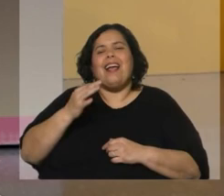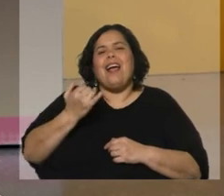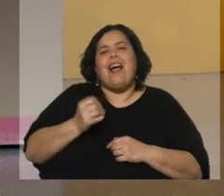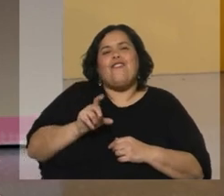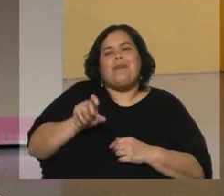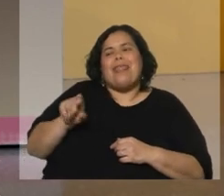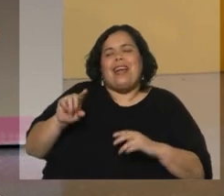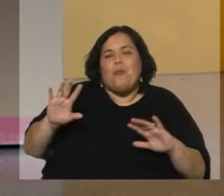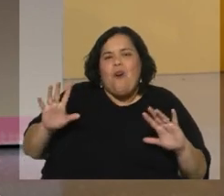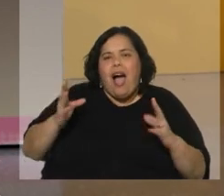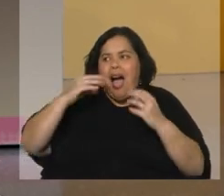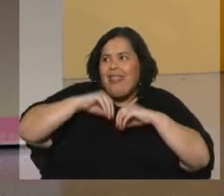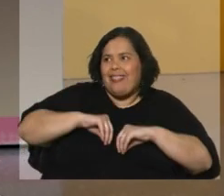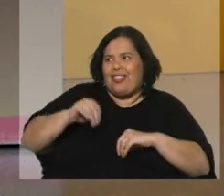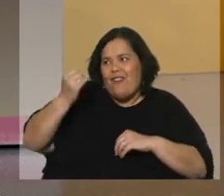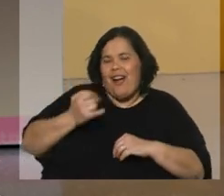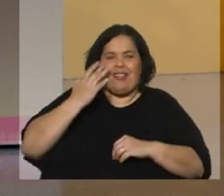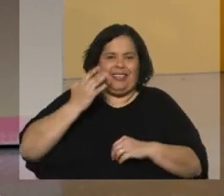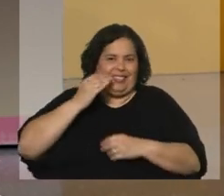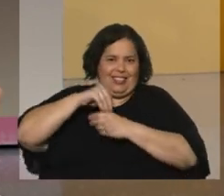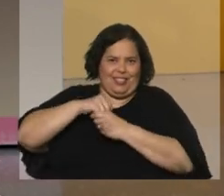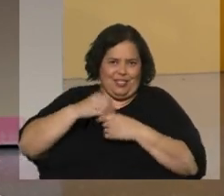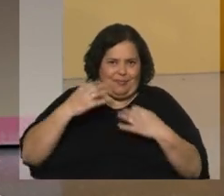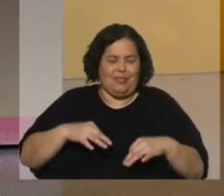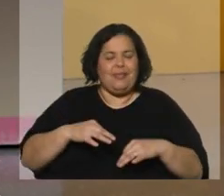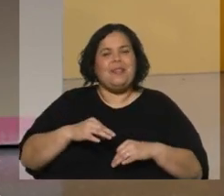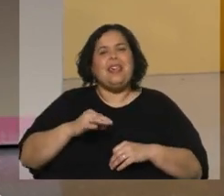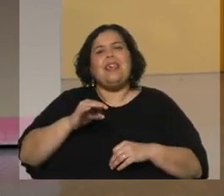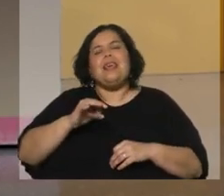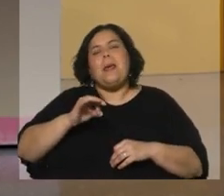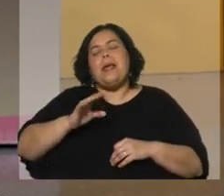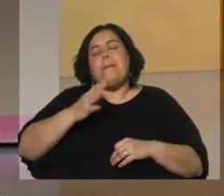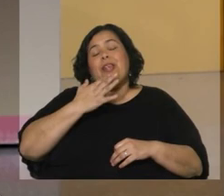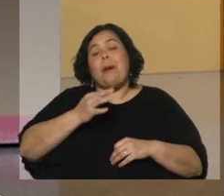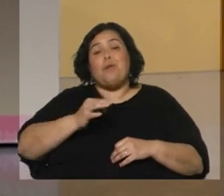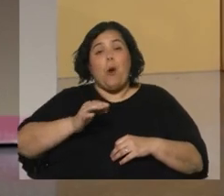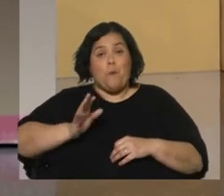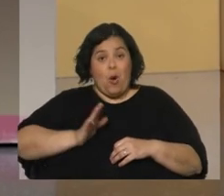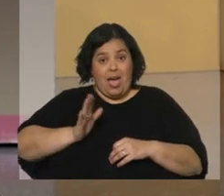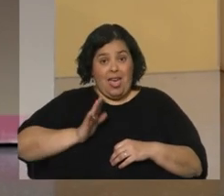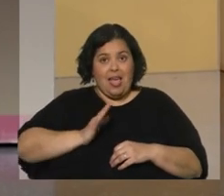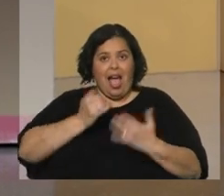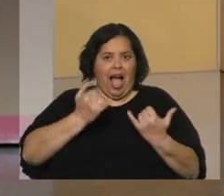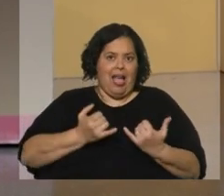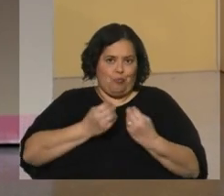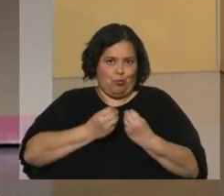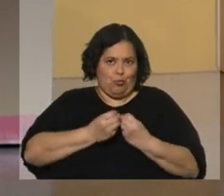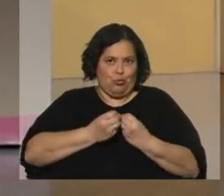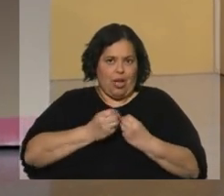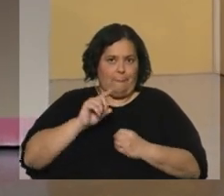estimulado por una cuestión artística y mujeres habría un montón para seguir con la en este caso es mi ex